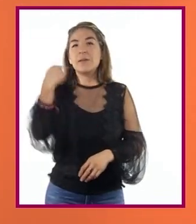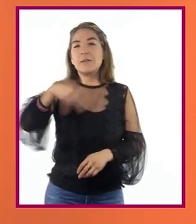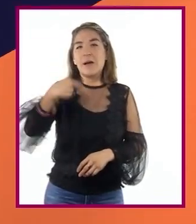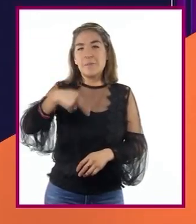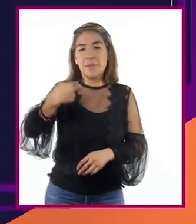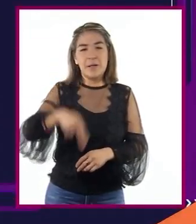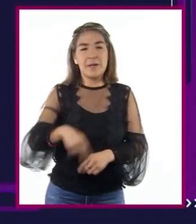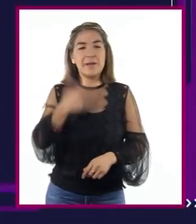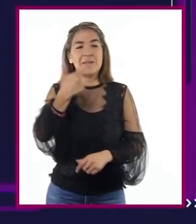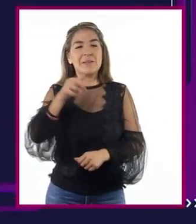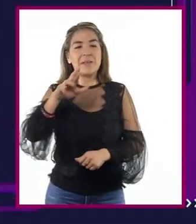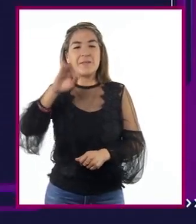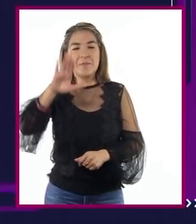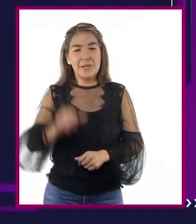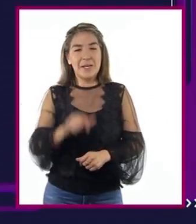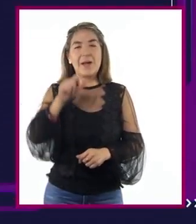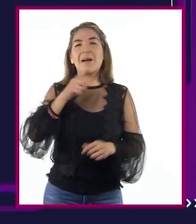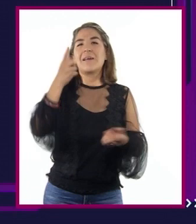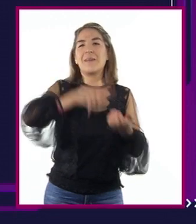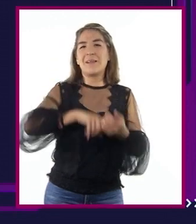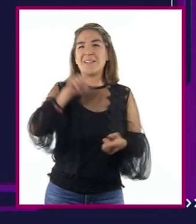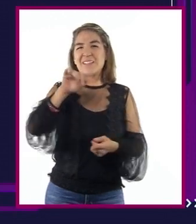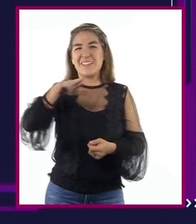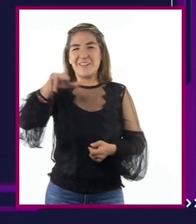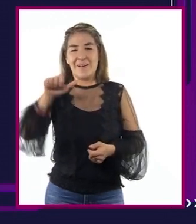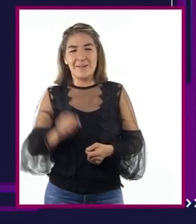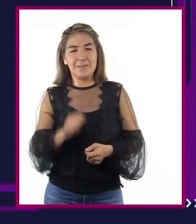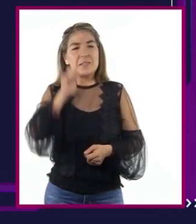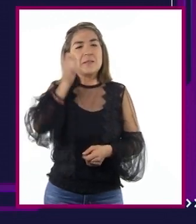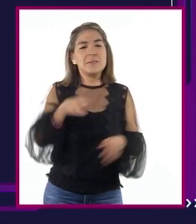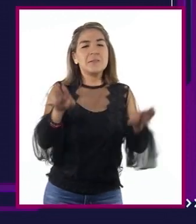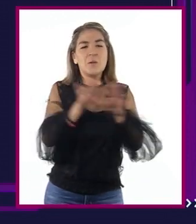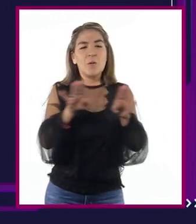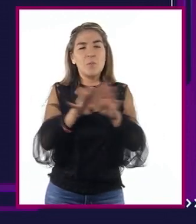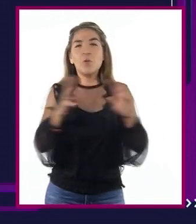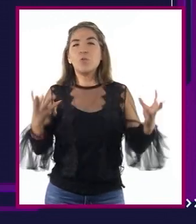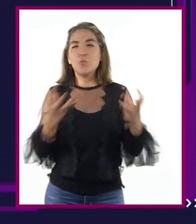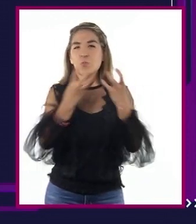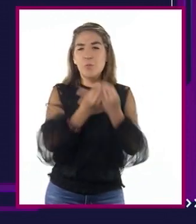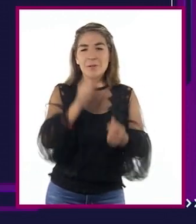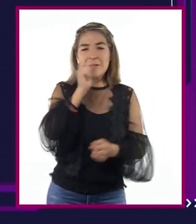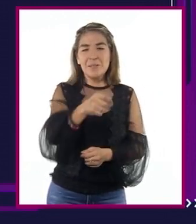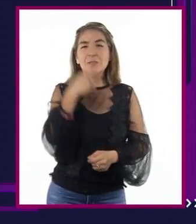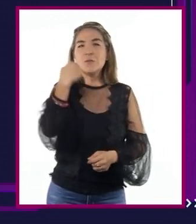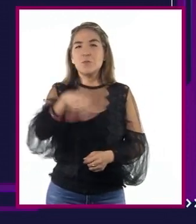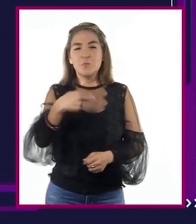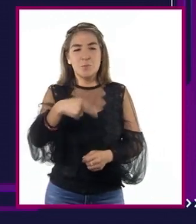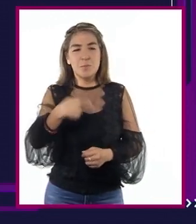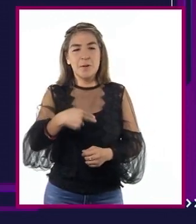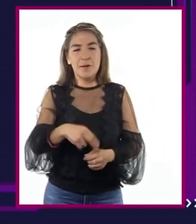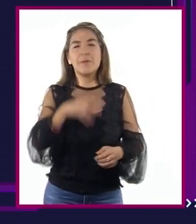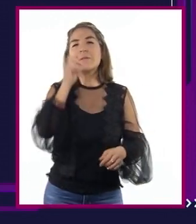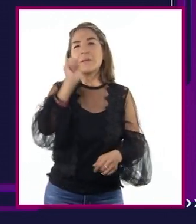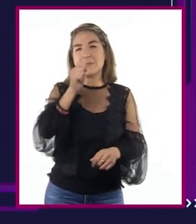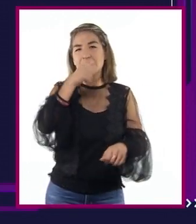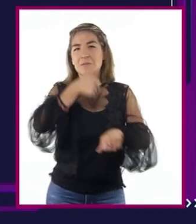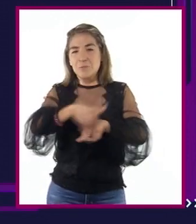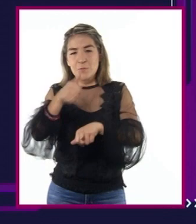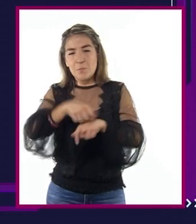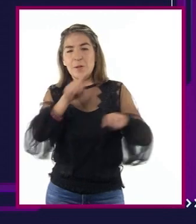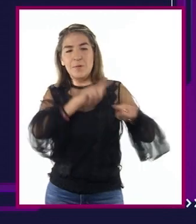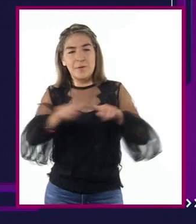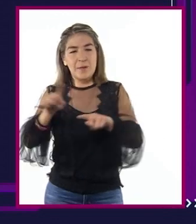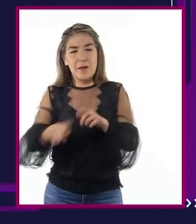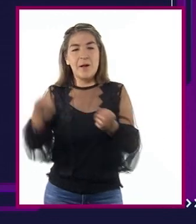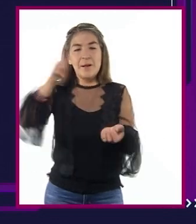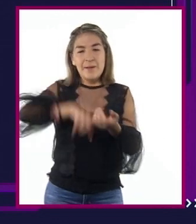llamado gráfica de líneas. La gráfica de líneas está asociada al comportamiento de una variable a lo largo